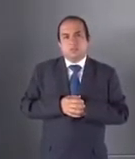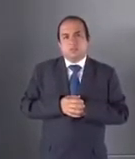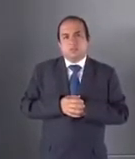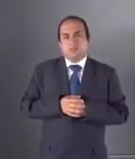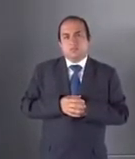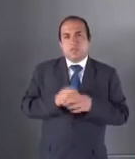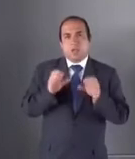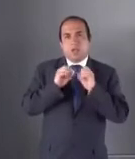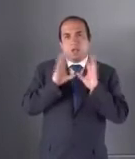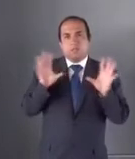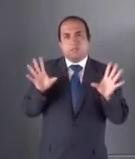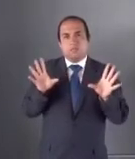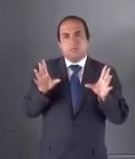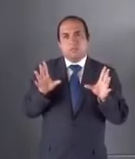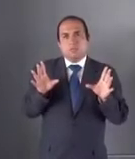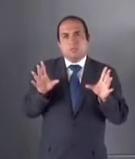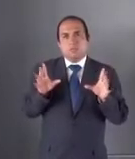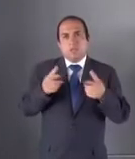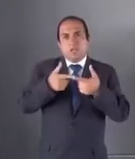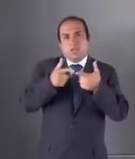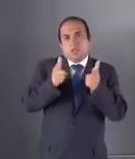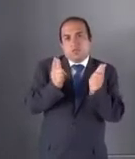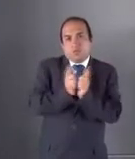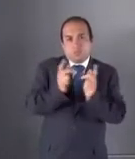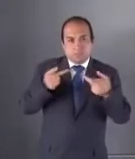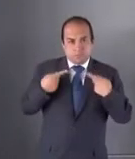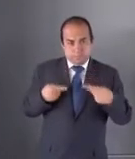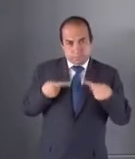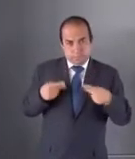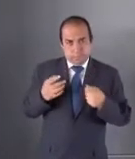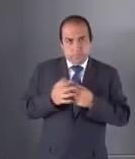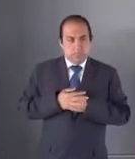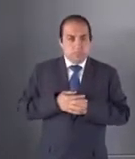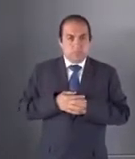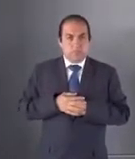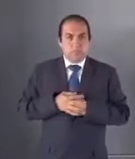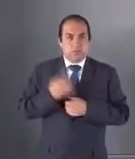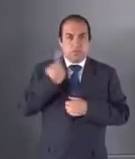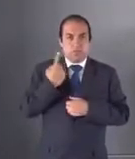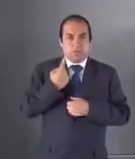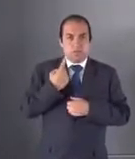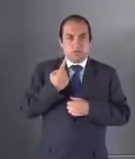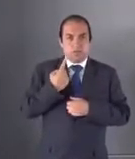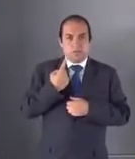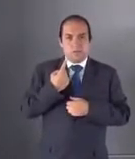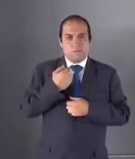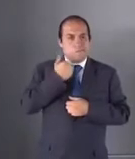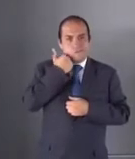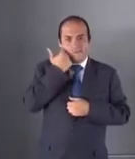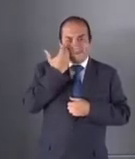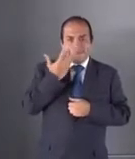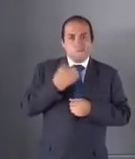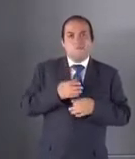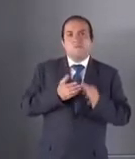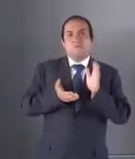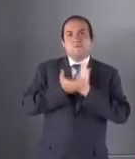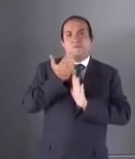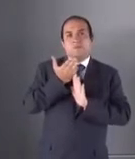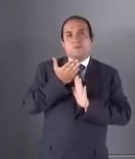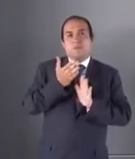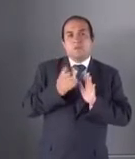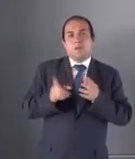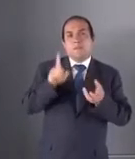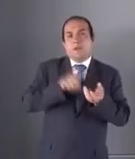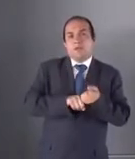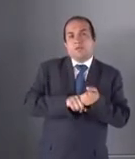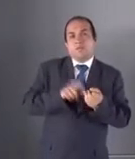realmente un grupo de personas que se oponen a las obras. En este caso particular de Xochimilco,